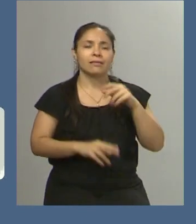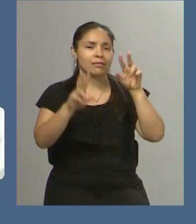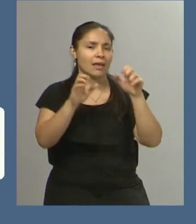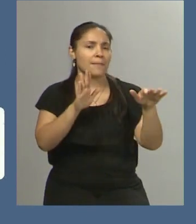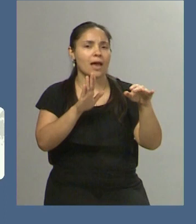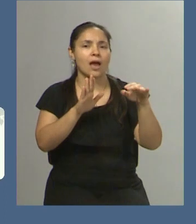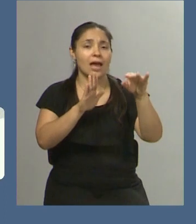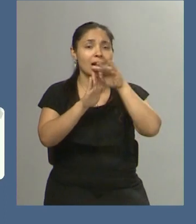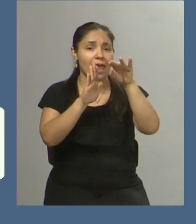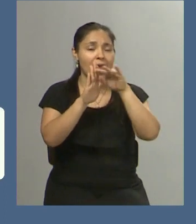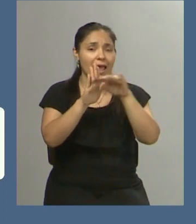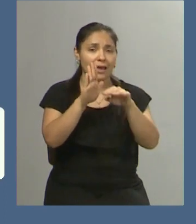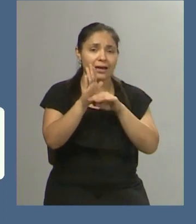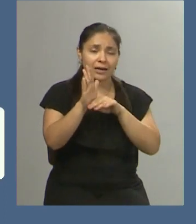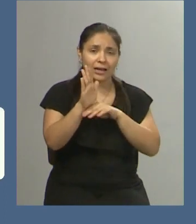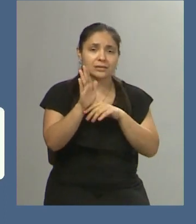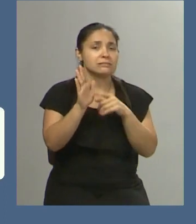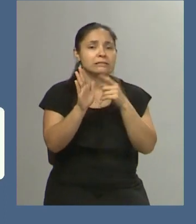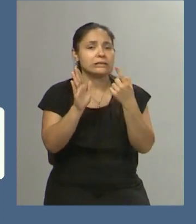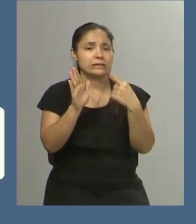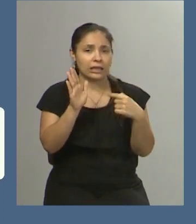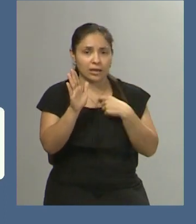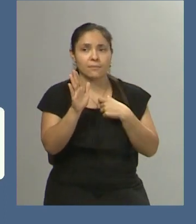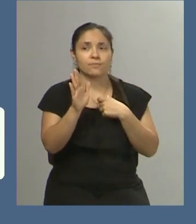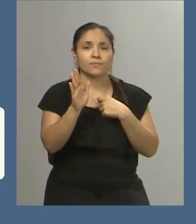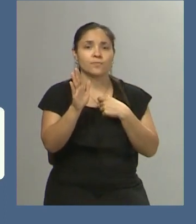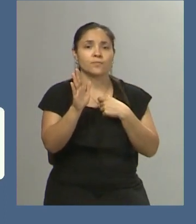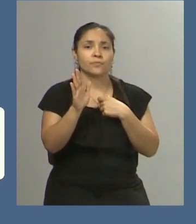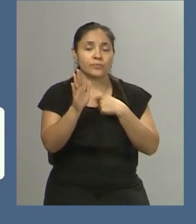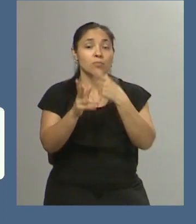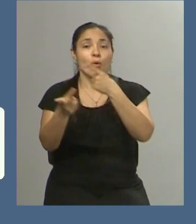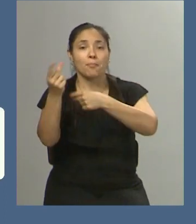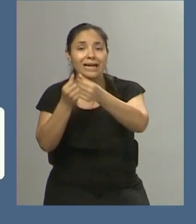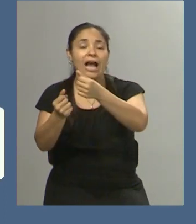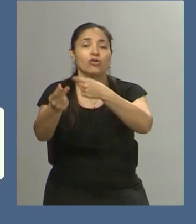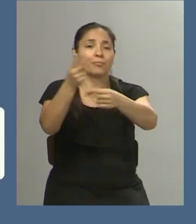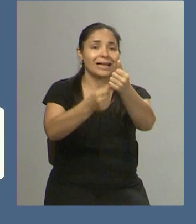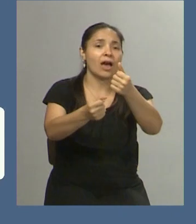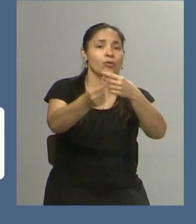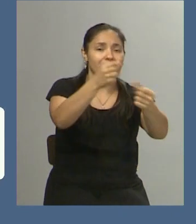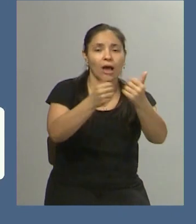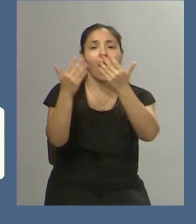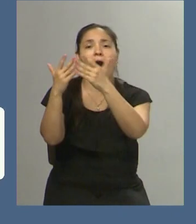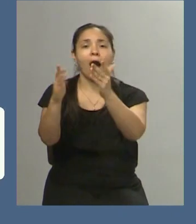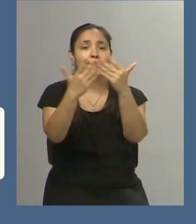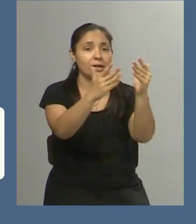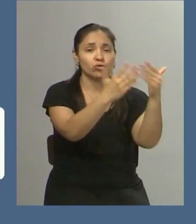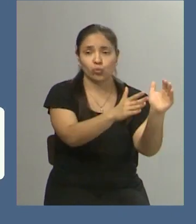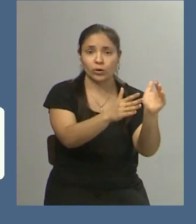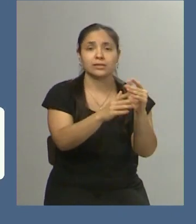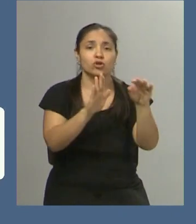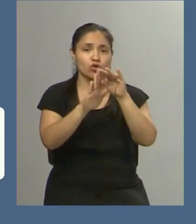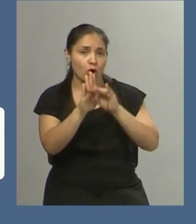reglas que hacen relación con las aperturas de los respectivos mercados, Sí, con las reglas